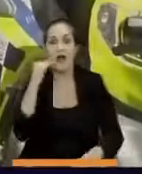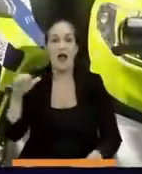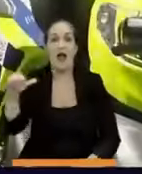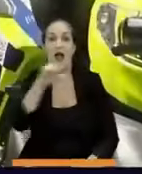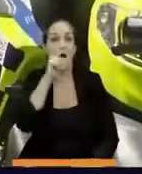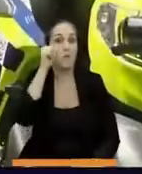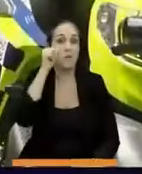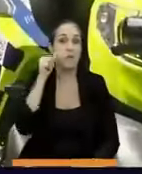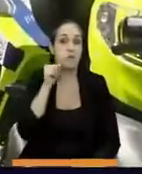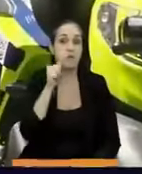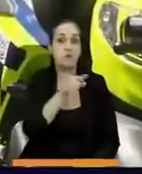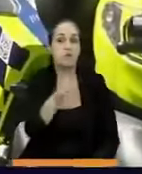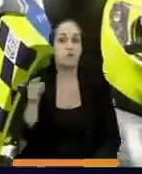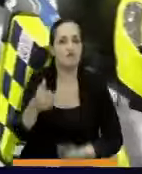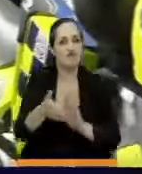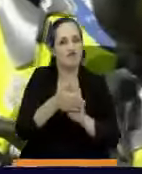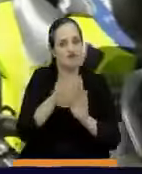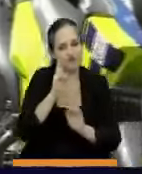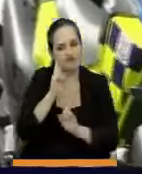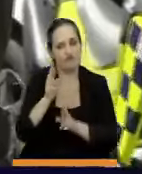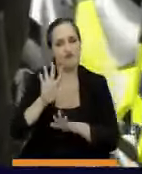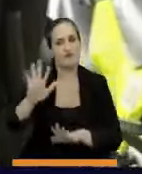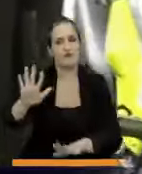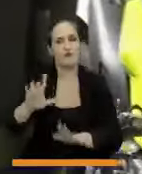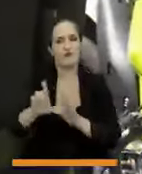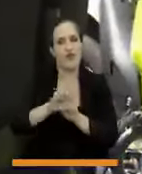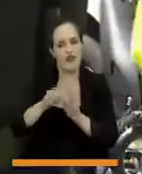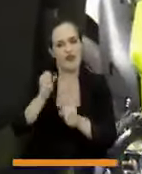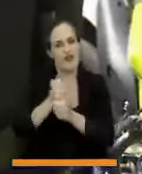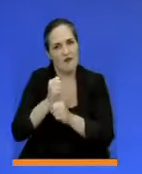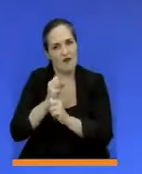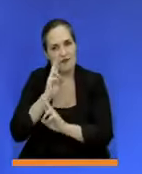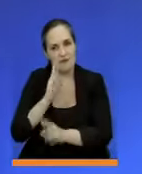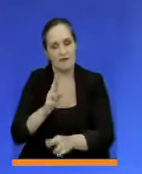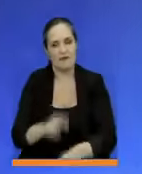embarazo las garantías sociales y laborales